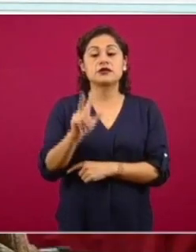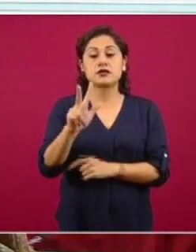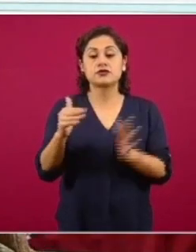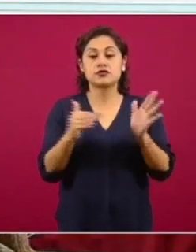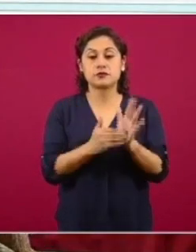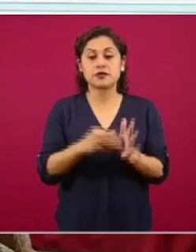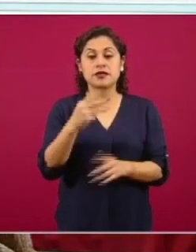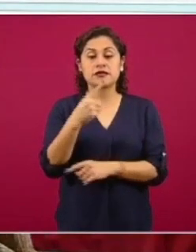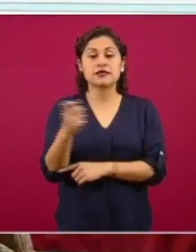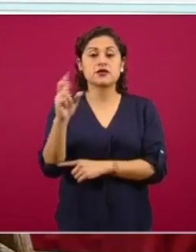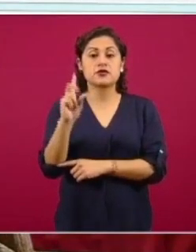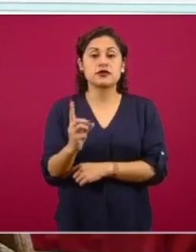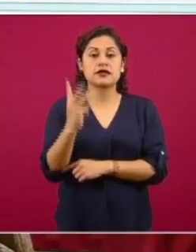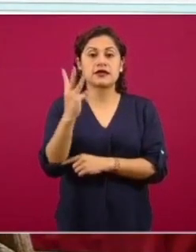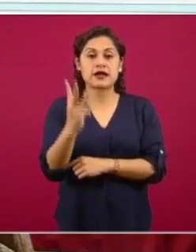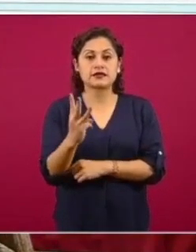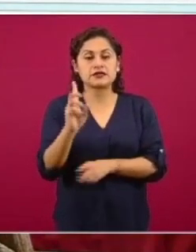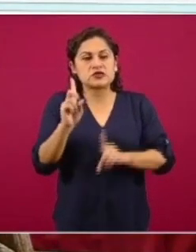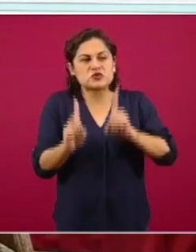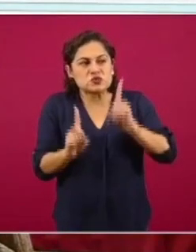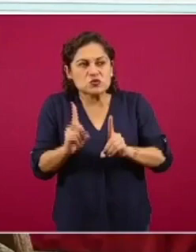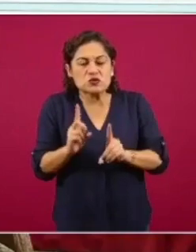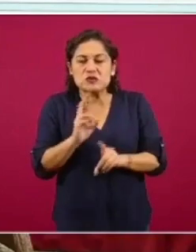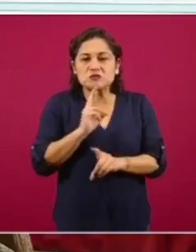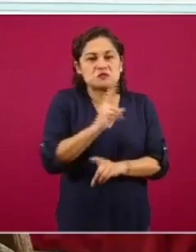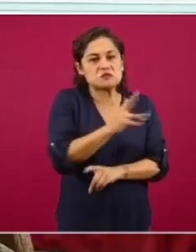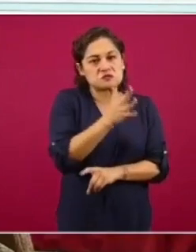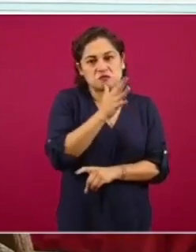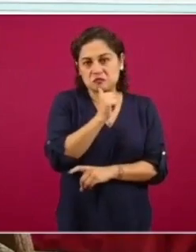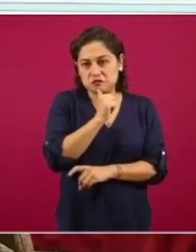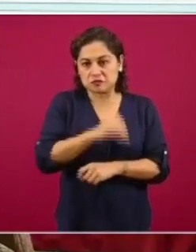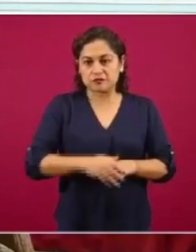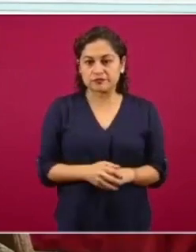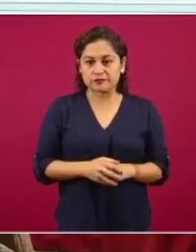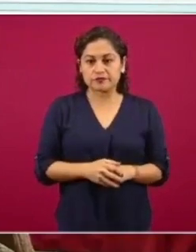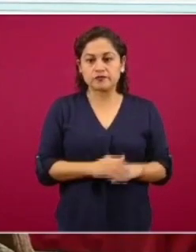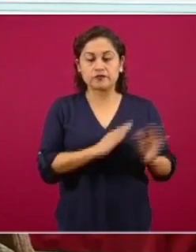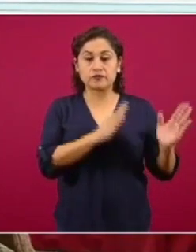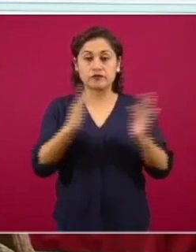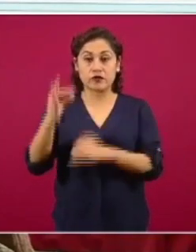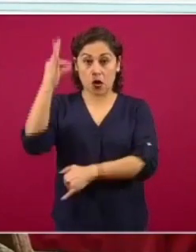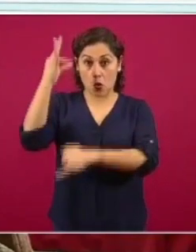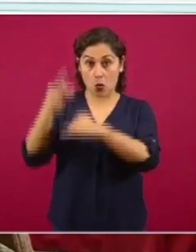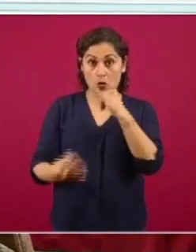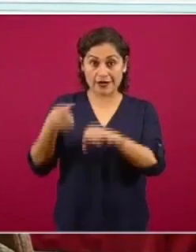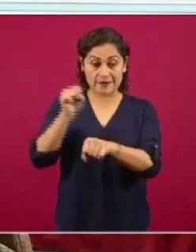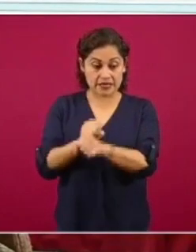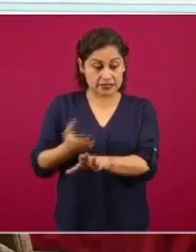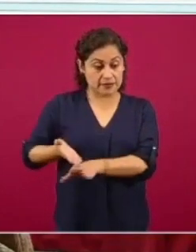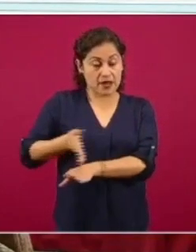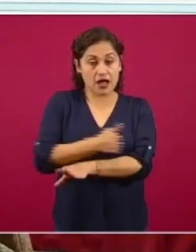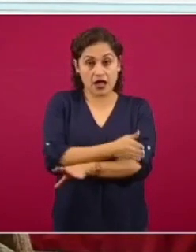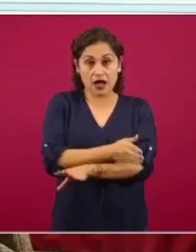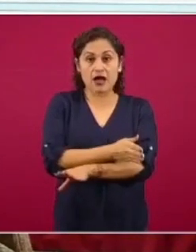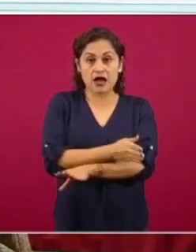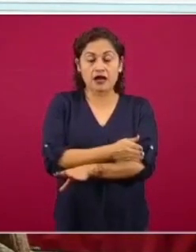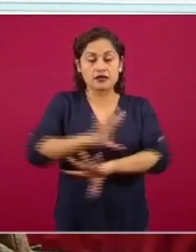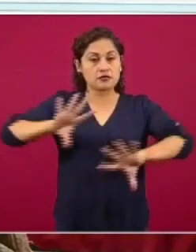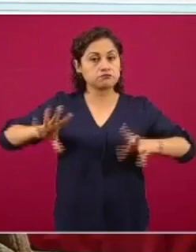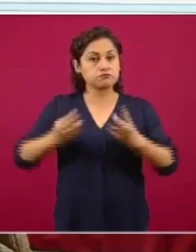138.133 sospechosos sin posibilidad de resultados. Y lo que queda en esta última semana pendiente de resultados son un total